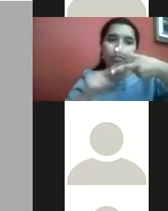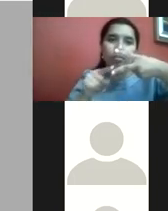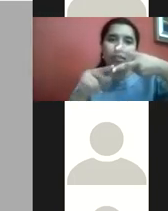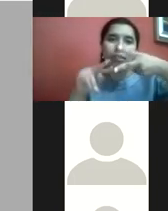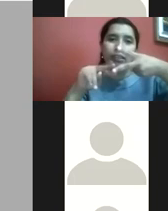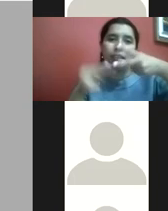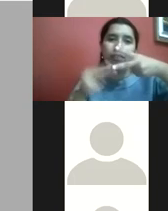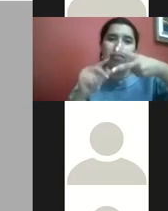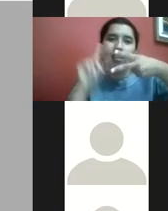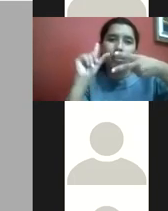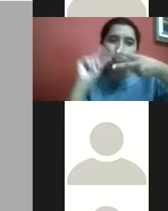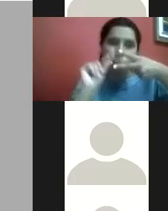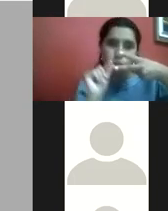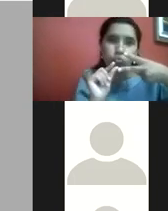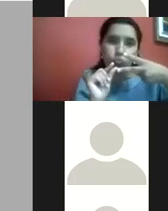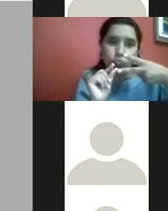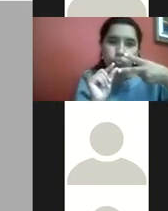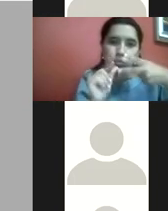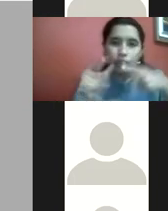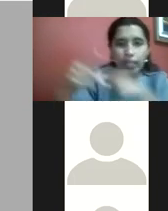Y aquí lo estoy definiendo con signo mayor.